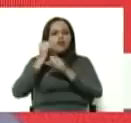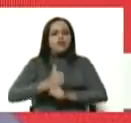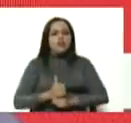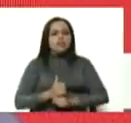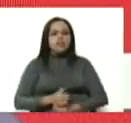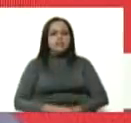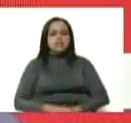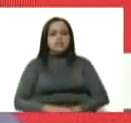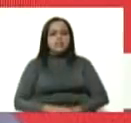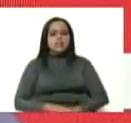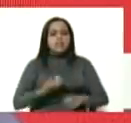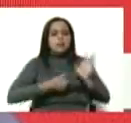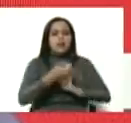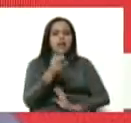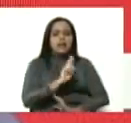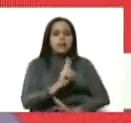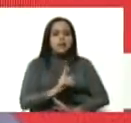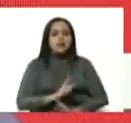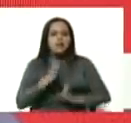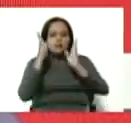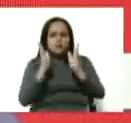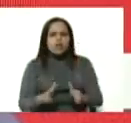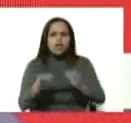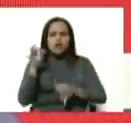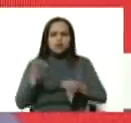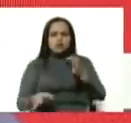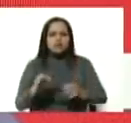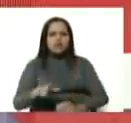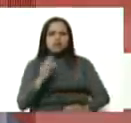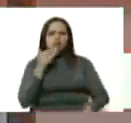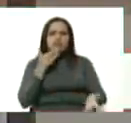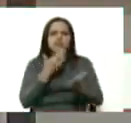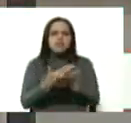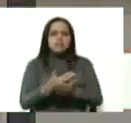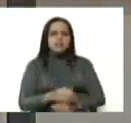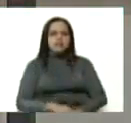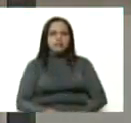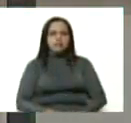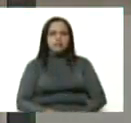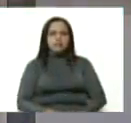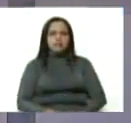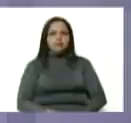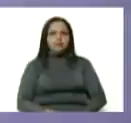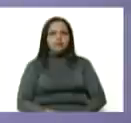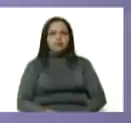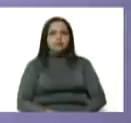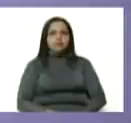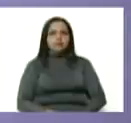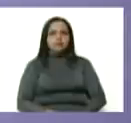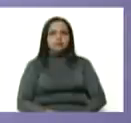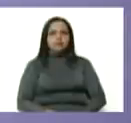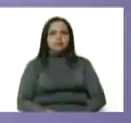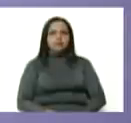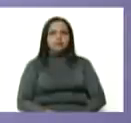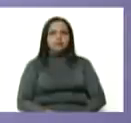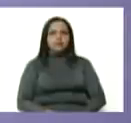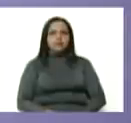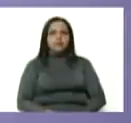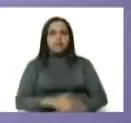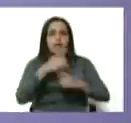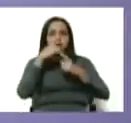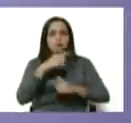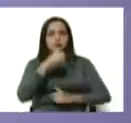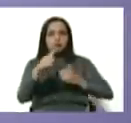más temprano que tarde se impondrá la justicia. Muchísimas gracias. Bien, ha sido la posición de la